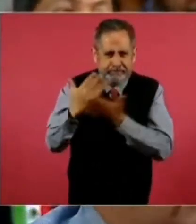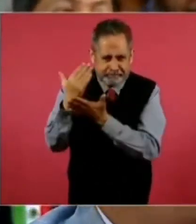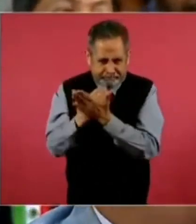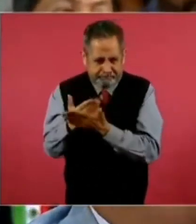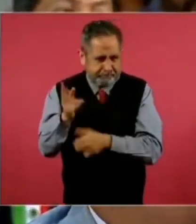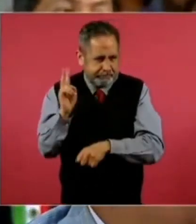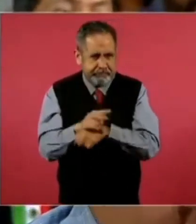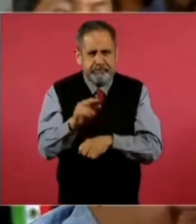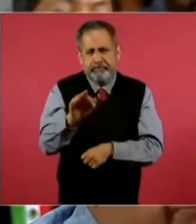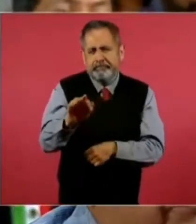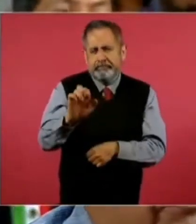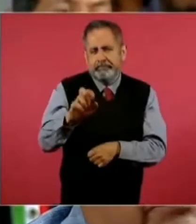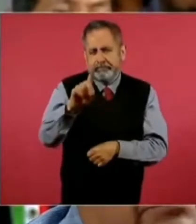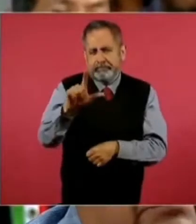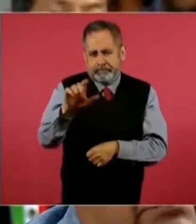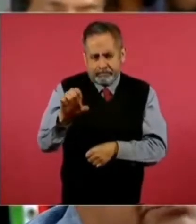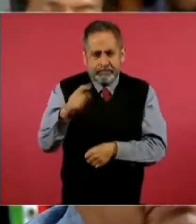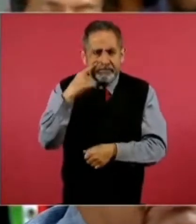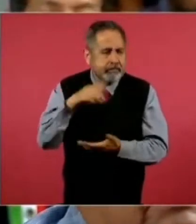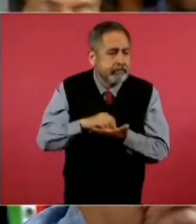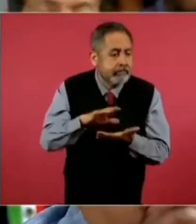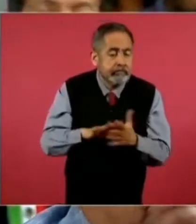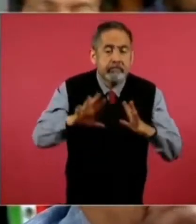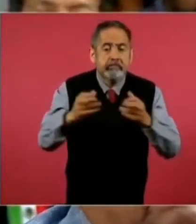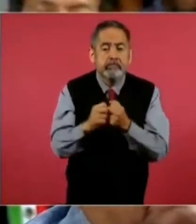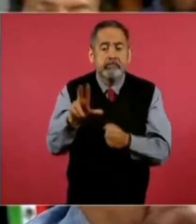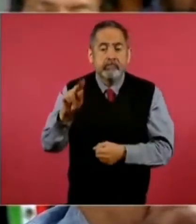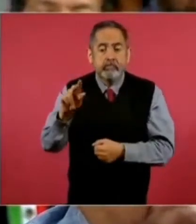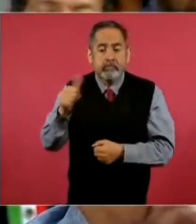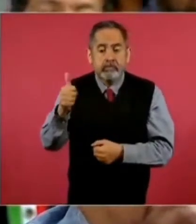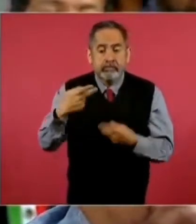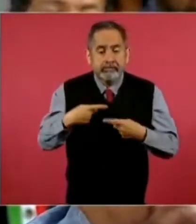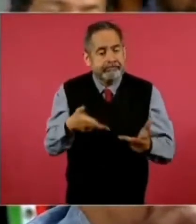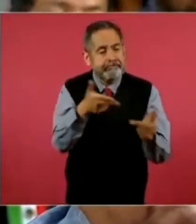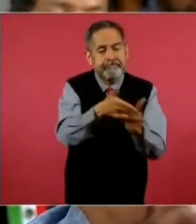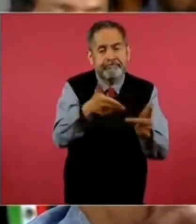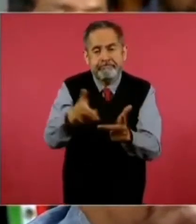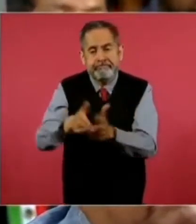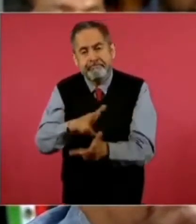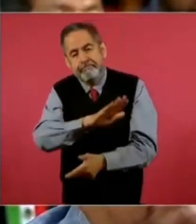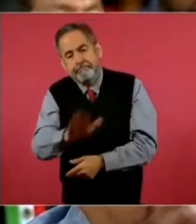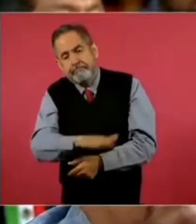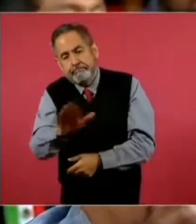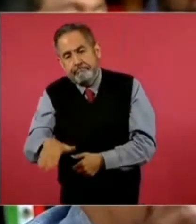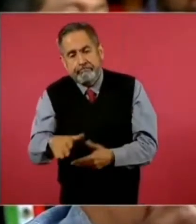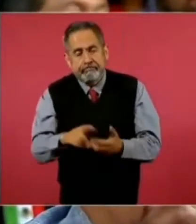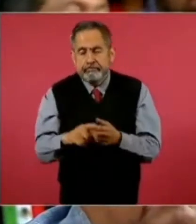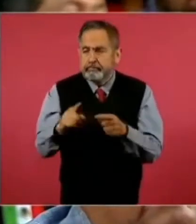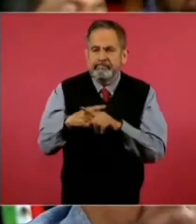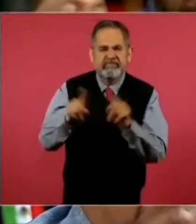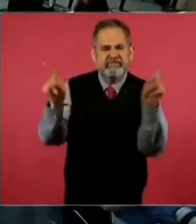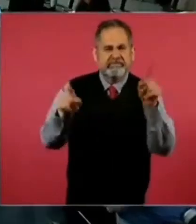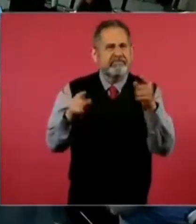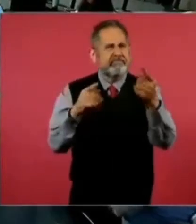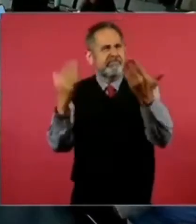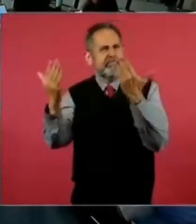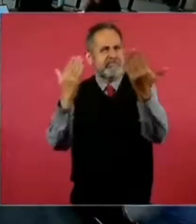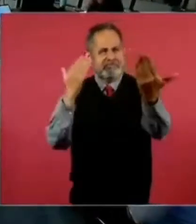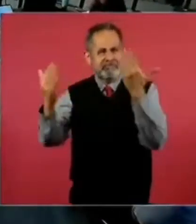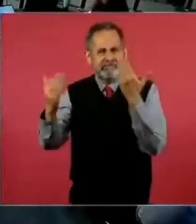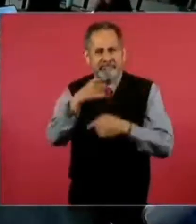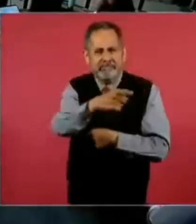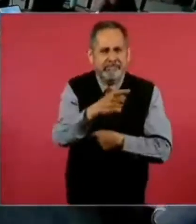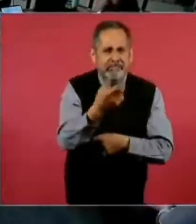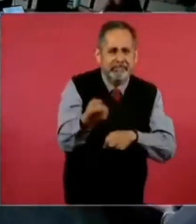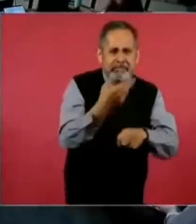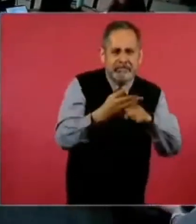la FEADLE, ha registrado 86 asesinatos de periodistas. Hay una discrepancia con las cifras de la Secretaría de Gobernación,